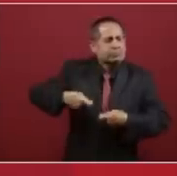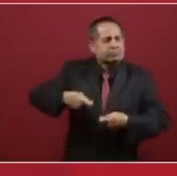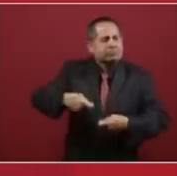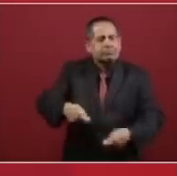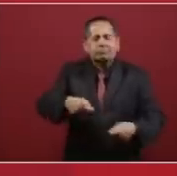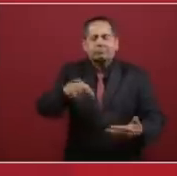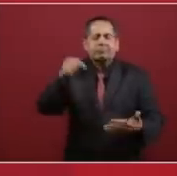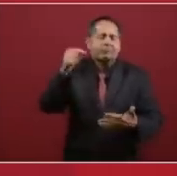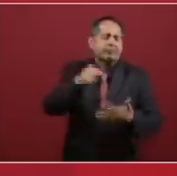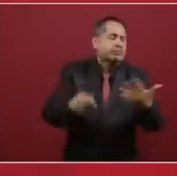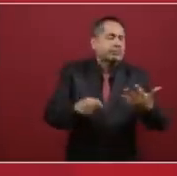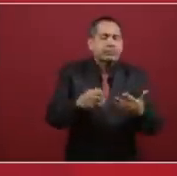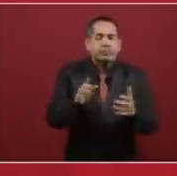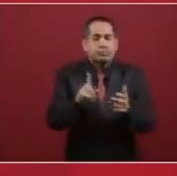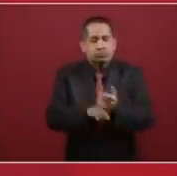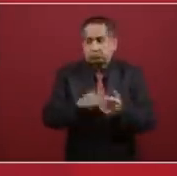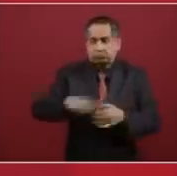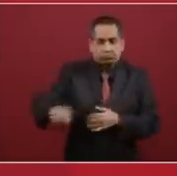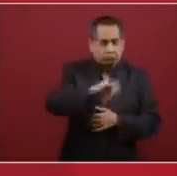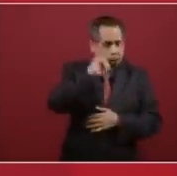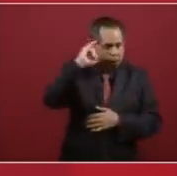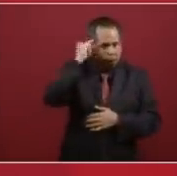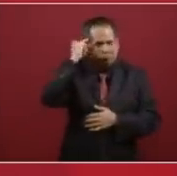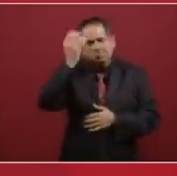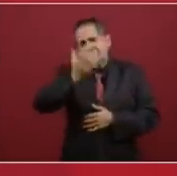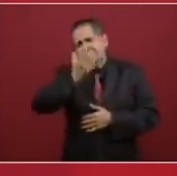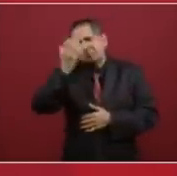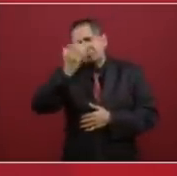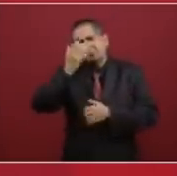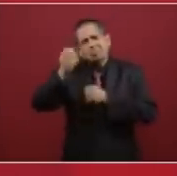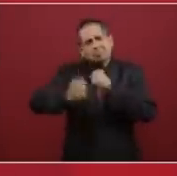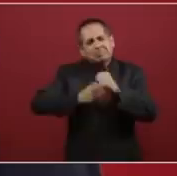Nuestros campesinos son herederos de un conocimiento milenario.